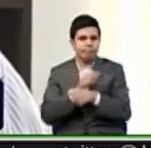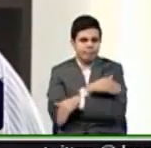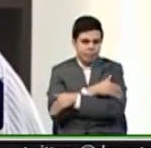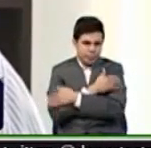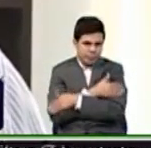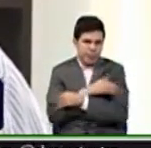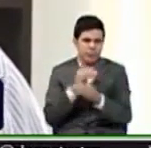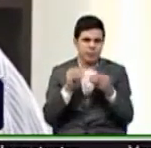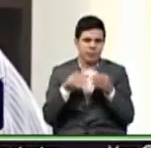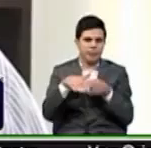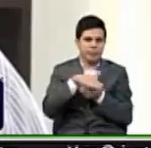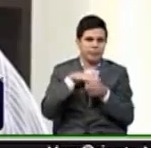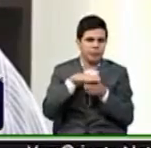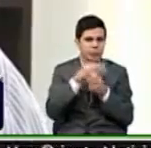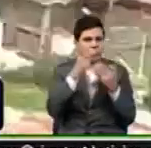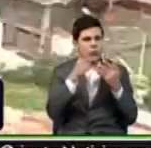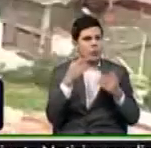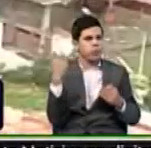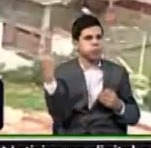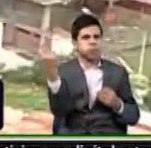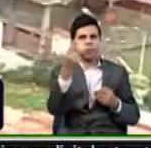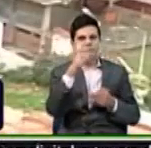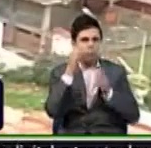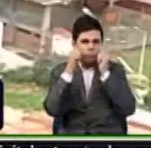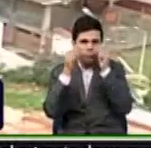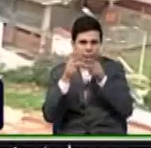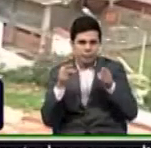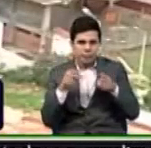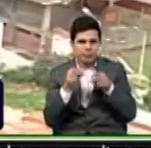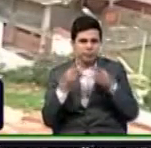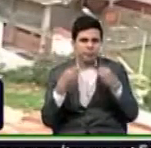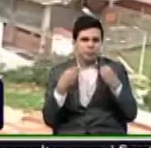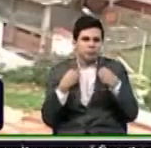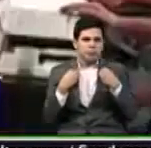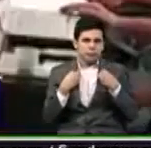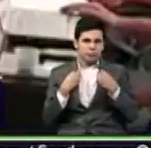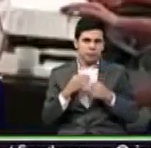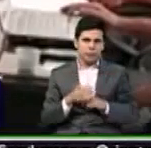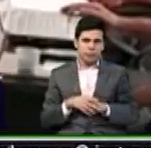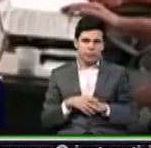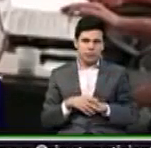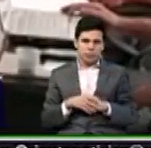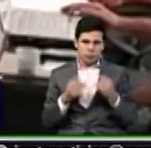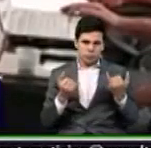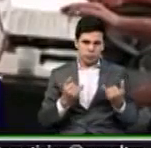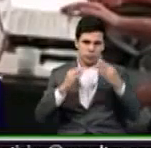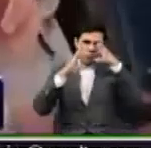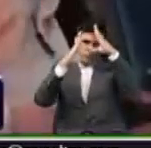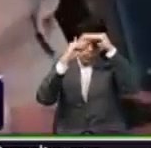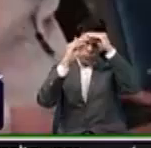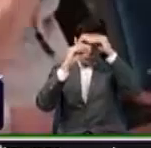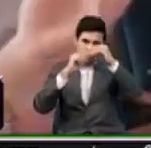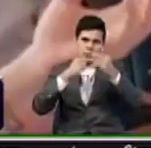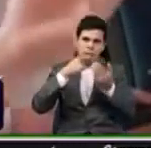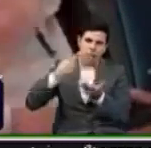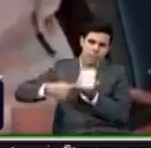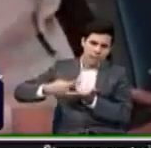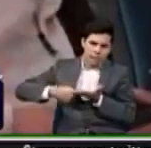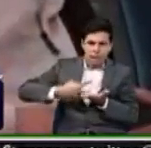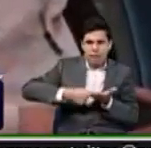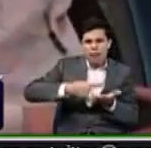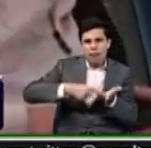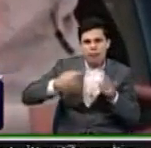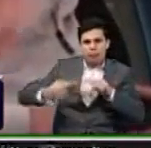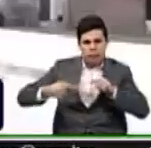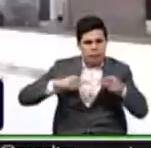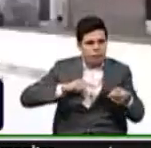esos barrios que converge una gran población de habitantes. Esta noche sería el segundo debate del proyecto